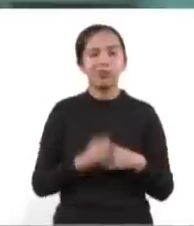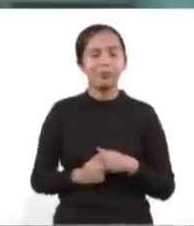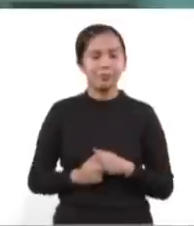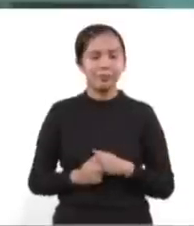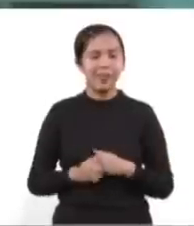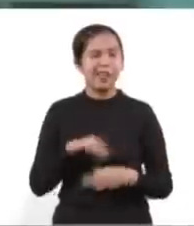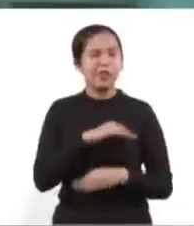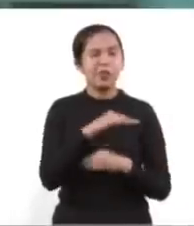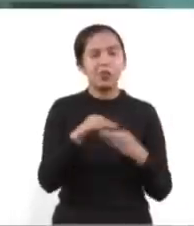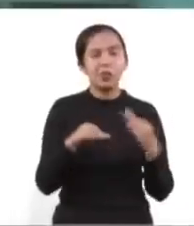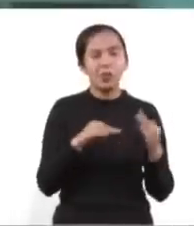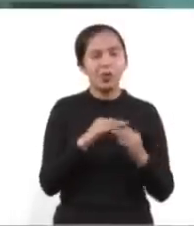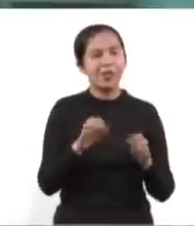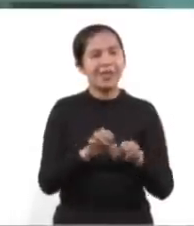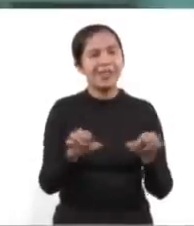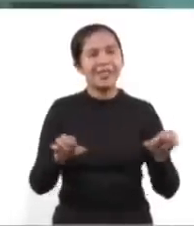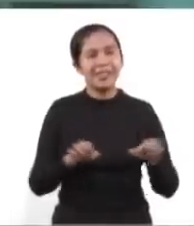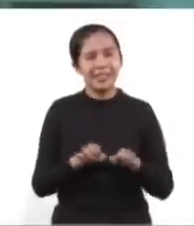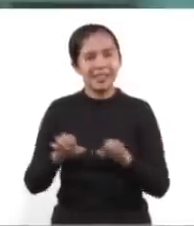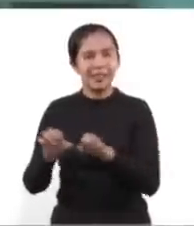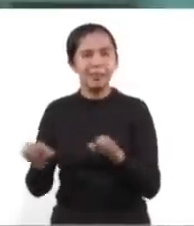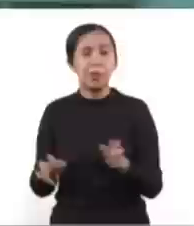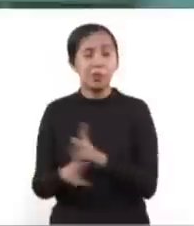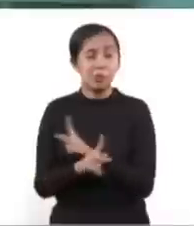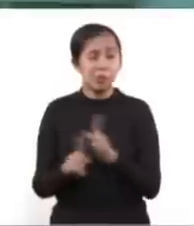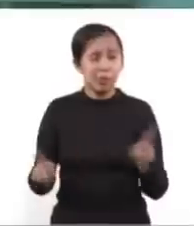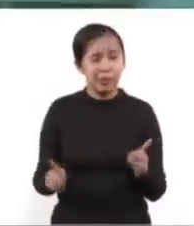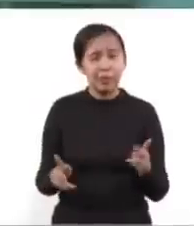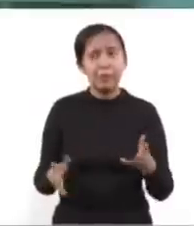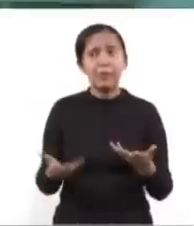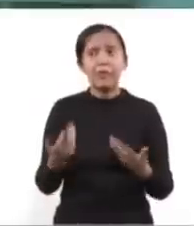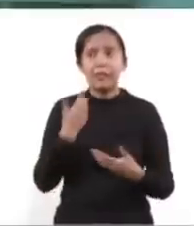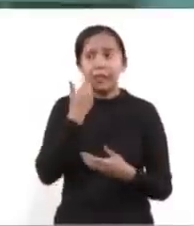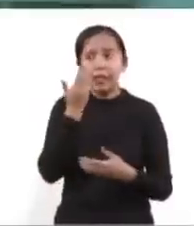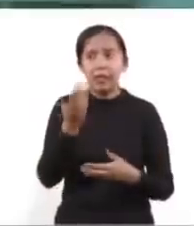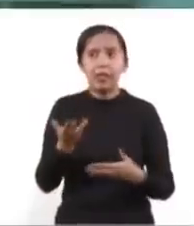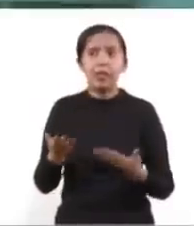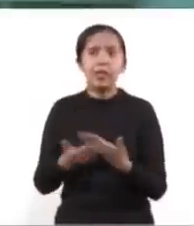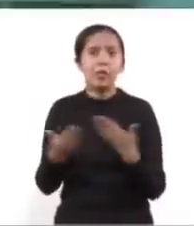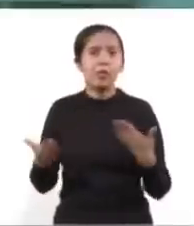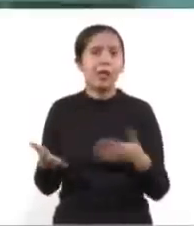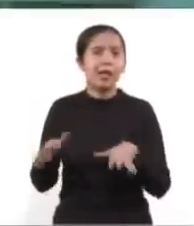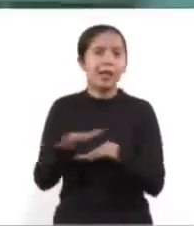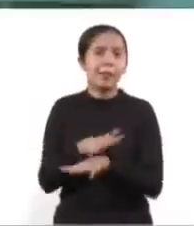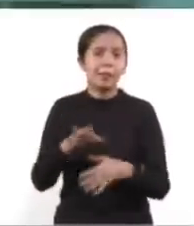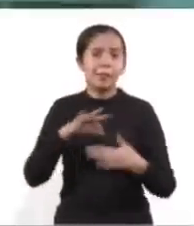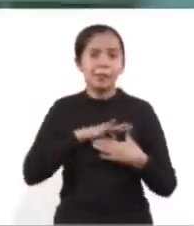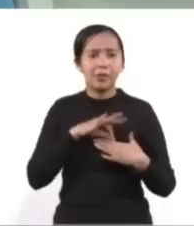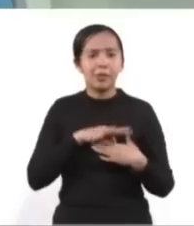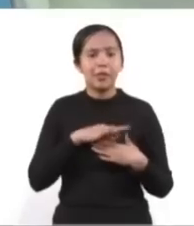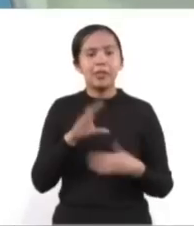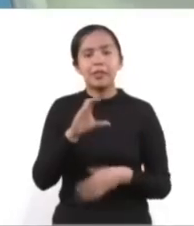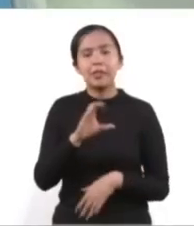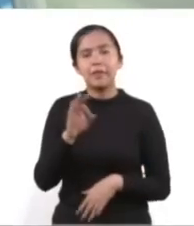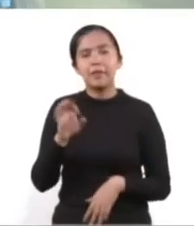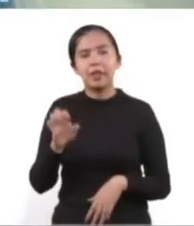Todas las empresas públicas buscaron privatizarlas. Comisión Federal de